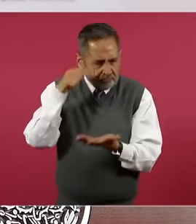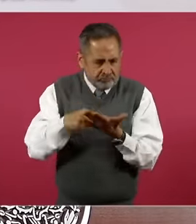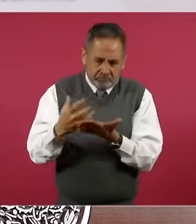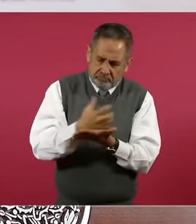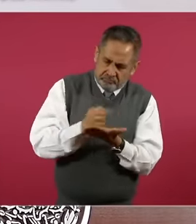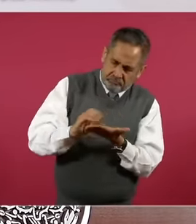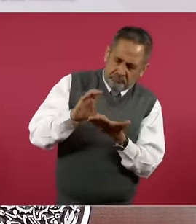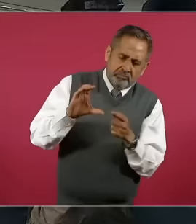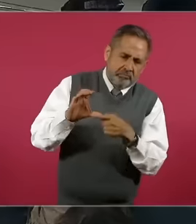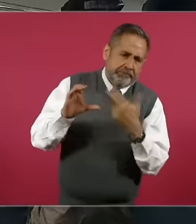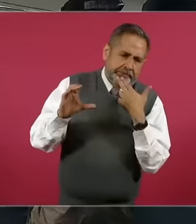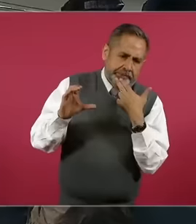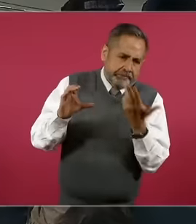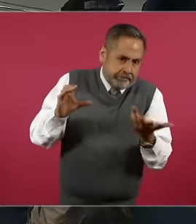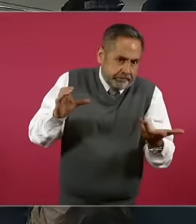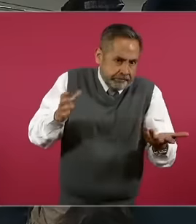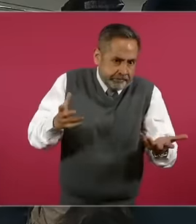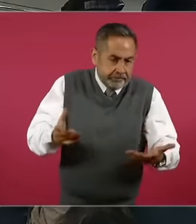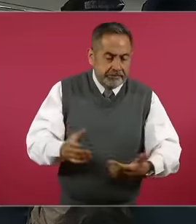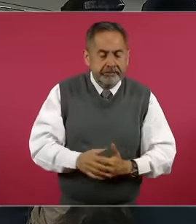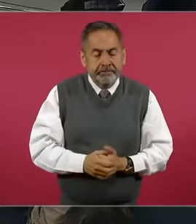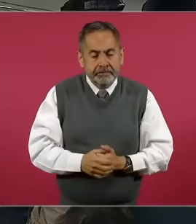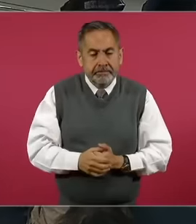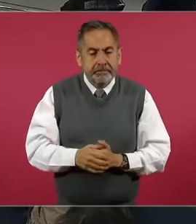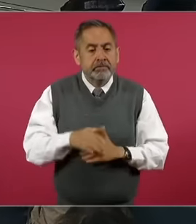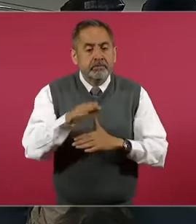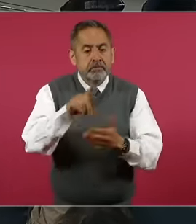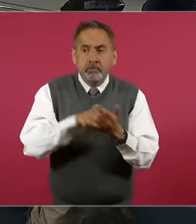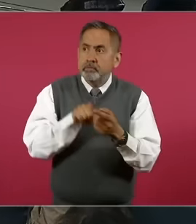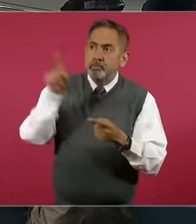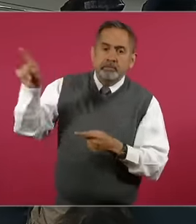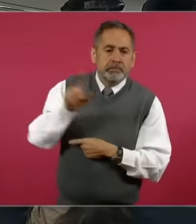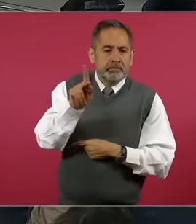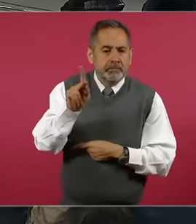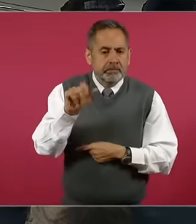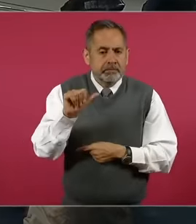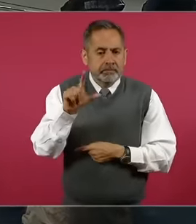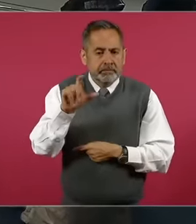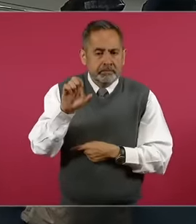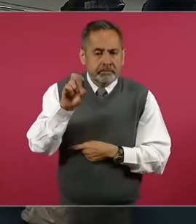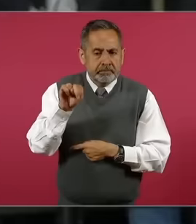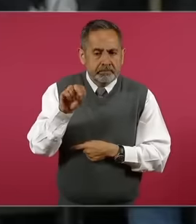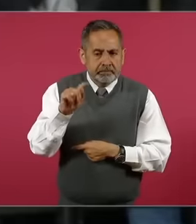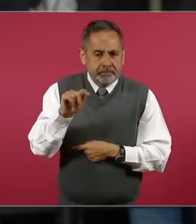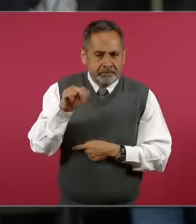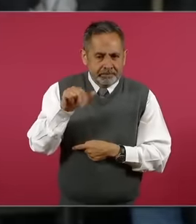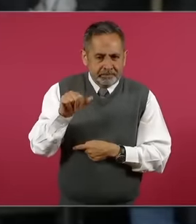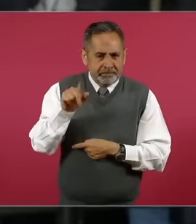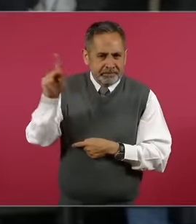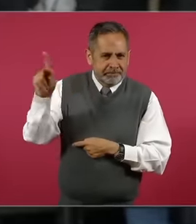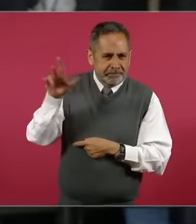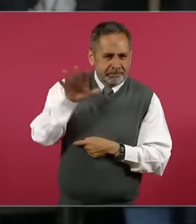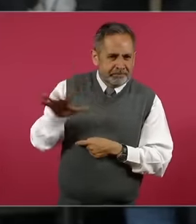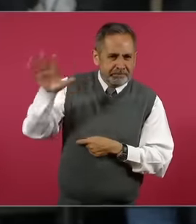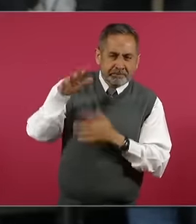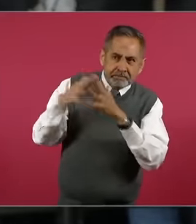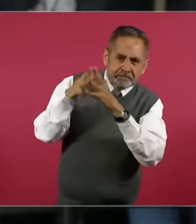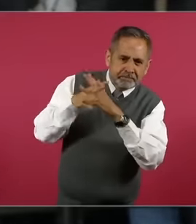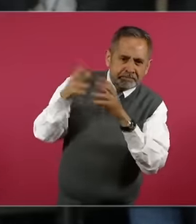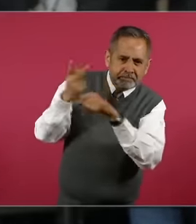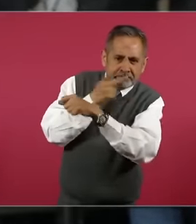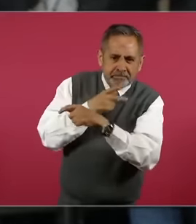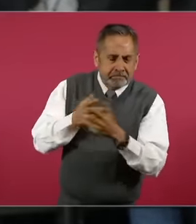podría ser útil. En el caso de Palestina, presidente, pues nunca supimos por